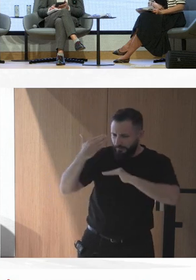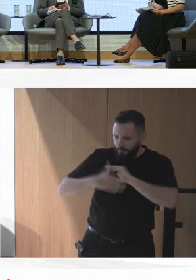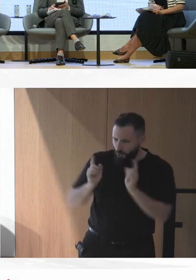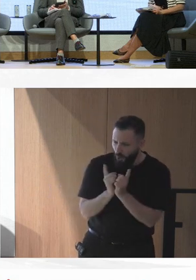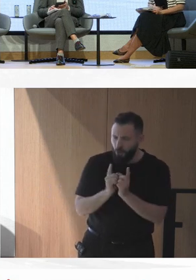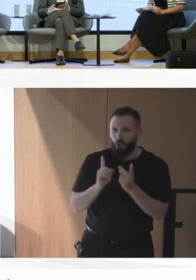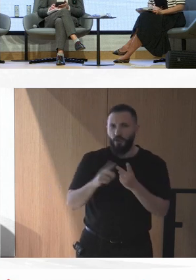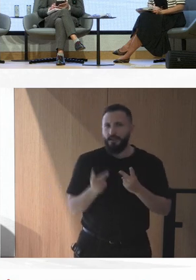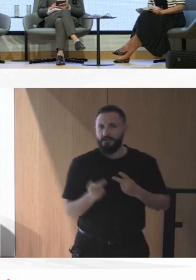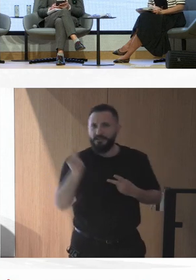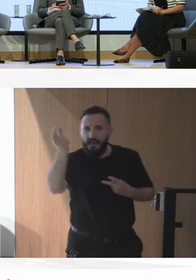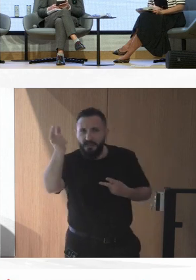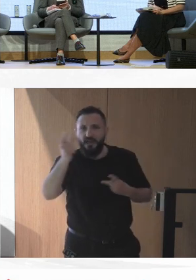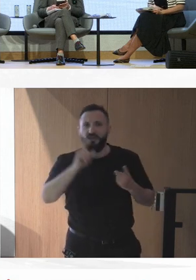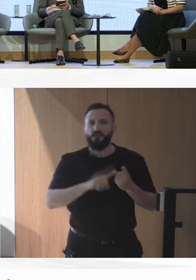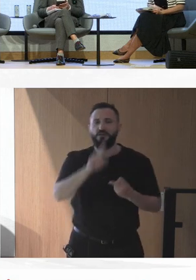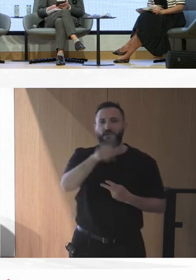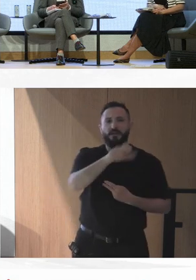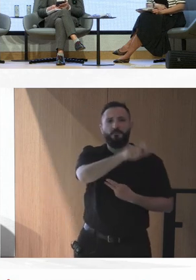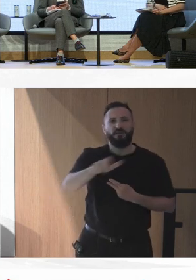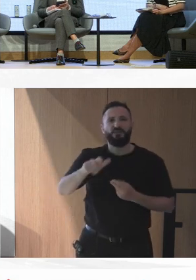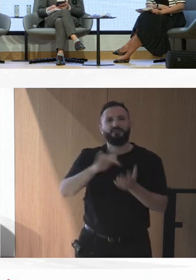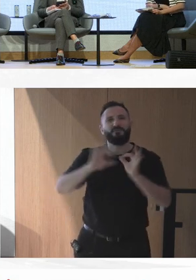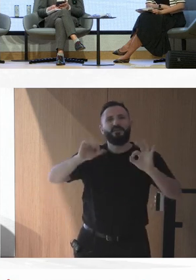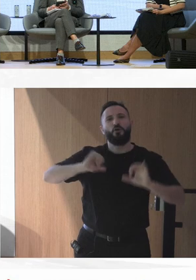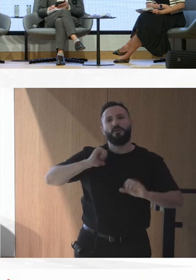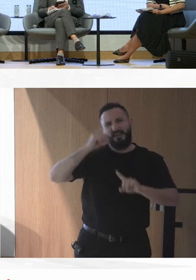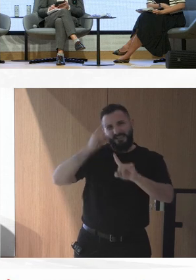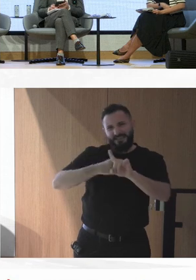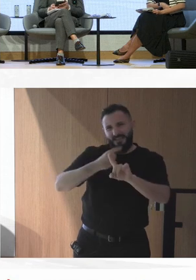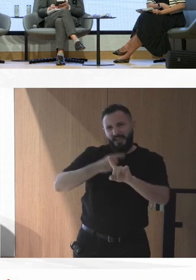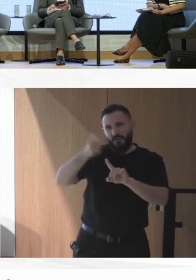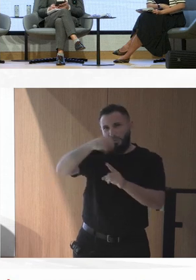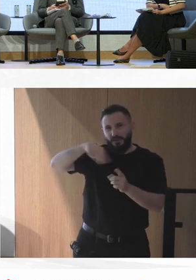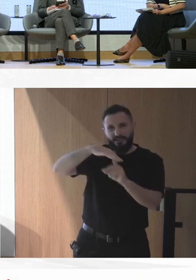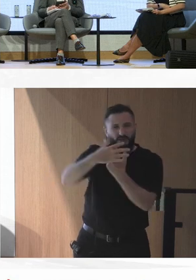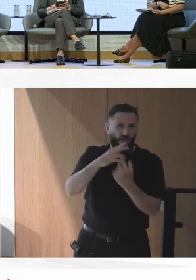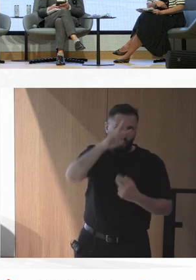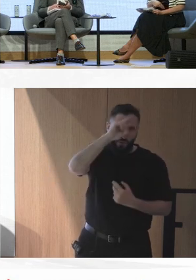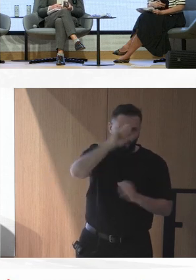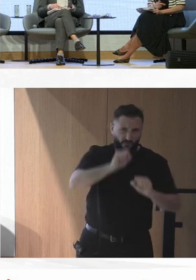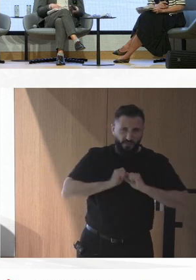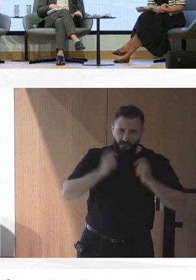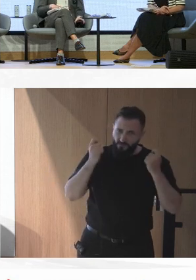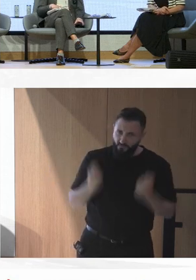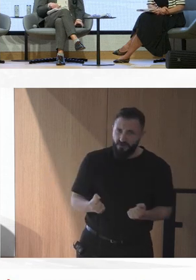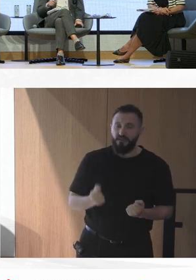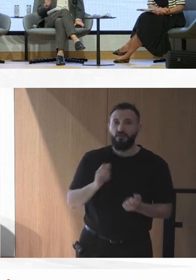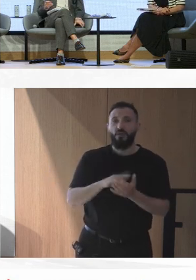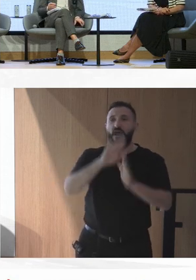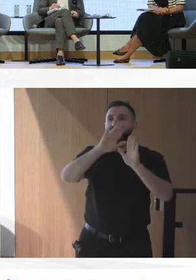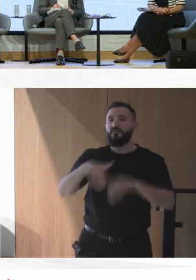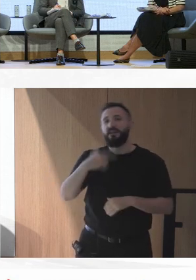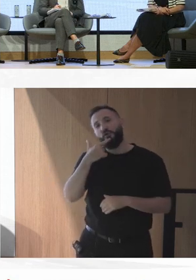salidas. Además, la situación de los hospitales psiquiátricos, ¿no?, es muy preocupante, ¿no? Es decir, que al final es casi un